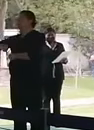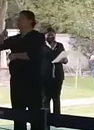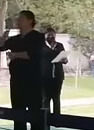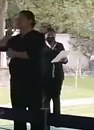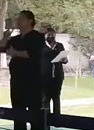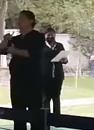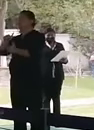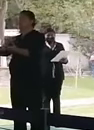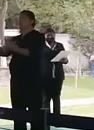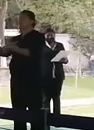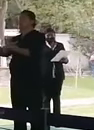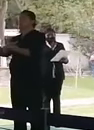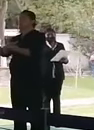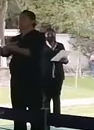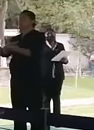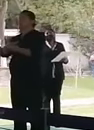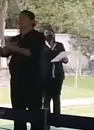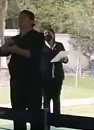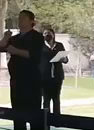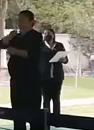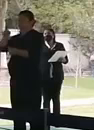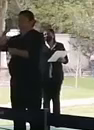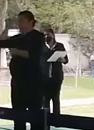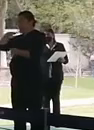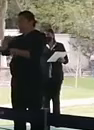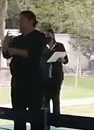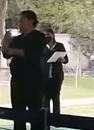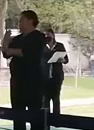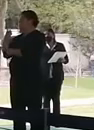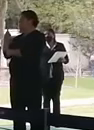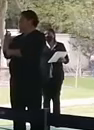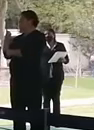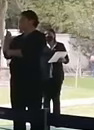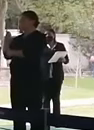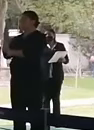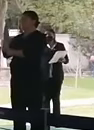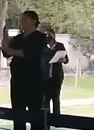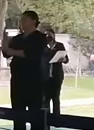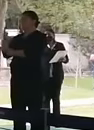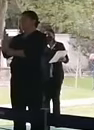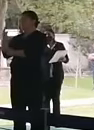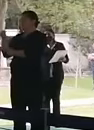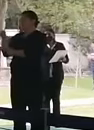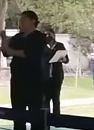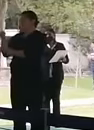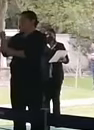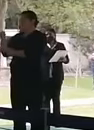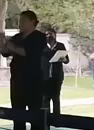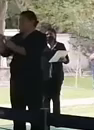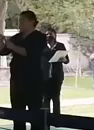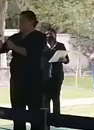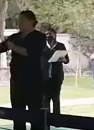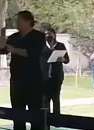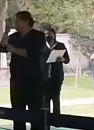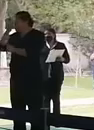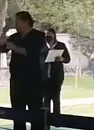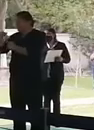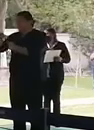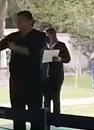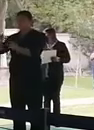en 3 meses, como ustedes saben, diciembre, mayo y junio, y estamos pronto seguramente a